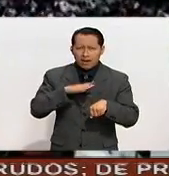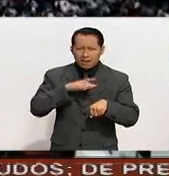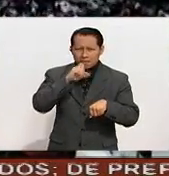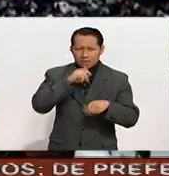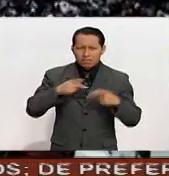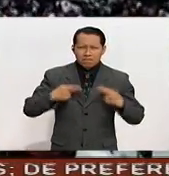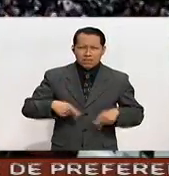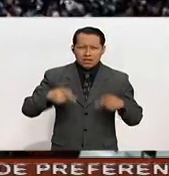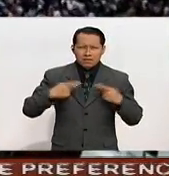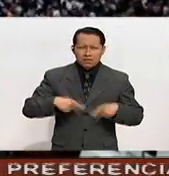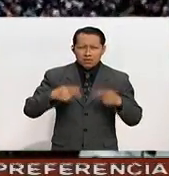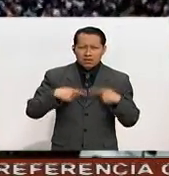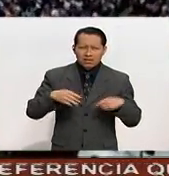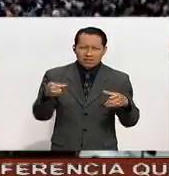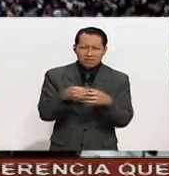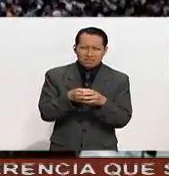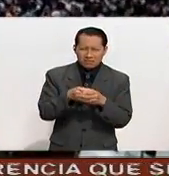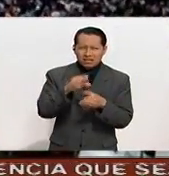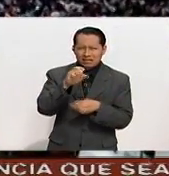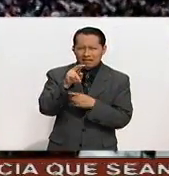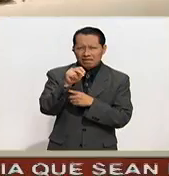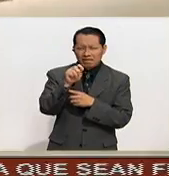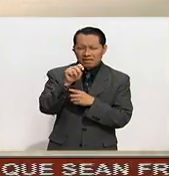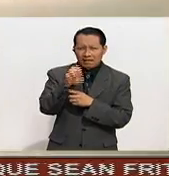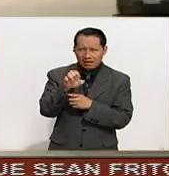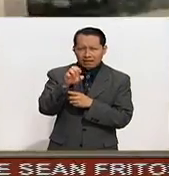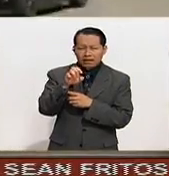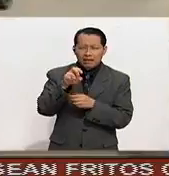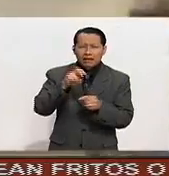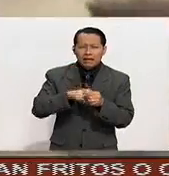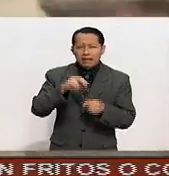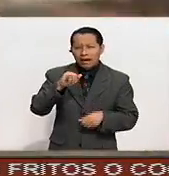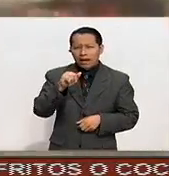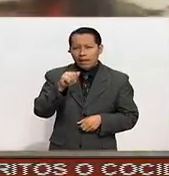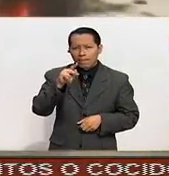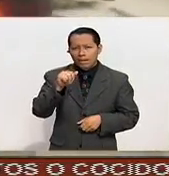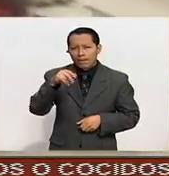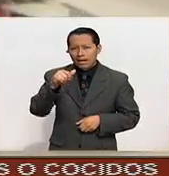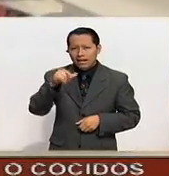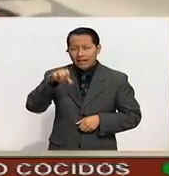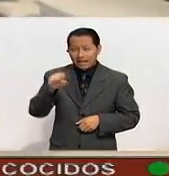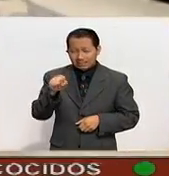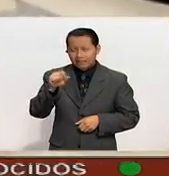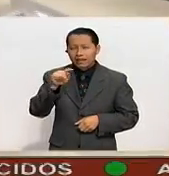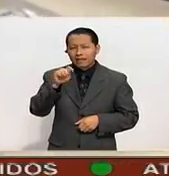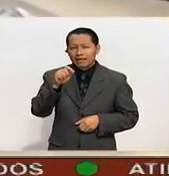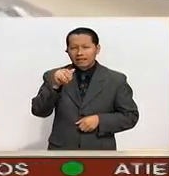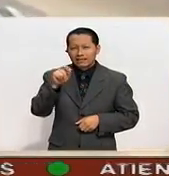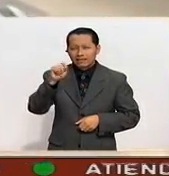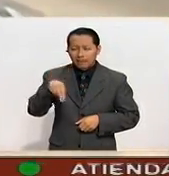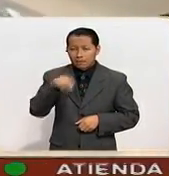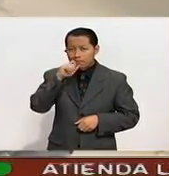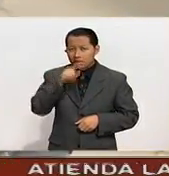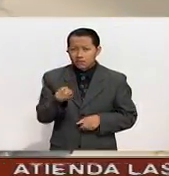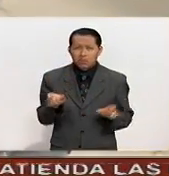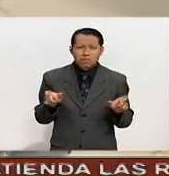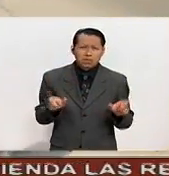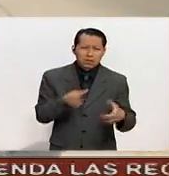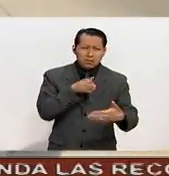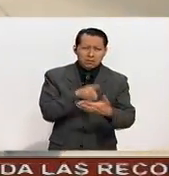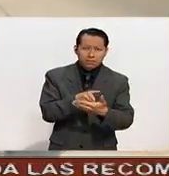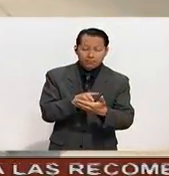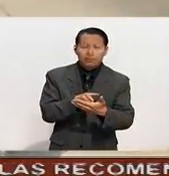que mantenían integrantes de la CENTE en Jalapa del Marqués y Tequisistlán. Sin embargo, minutos después de